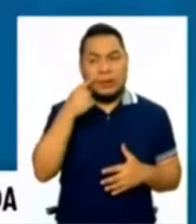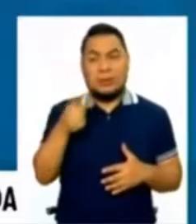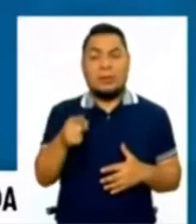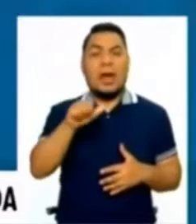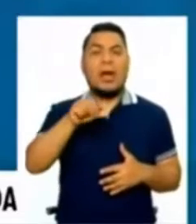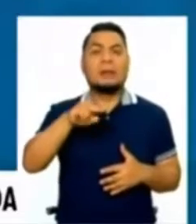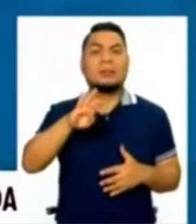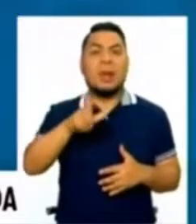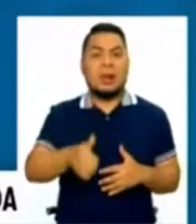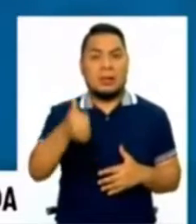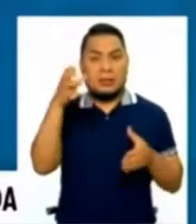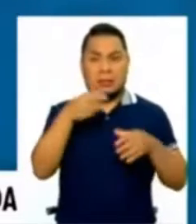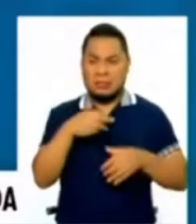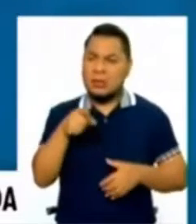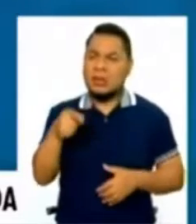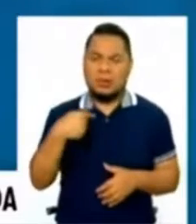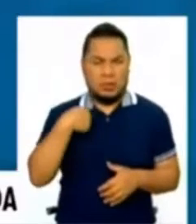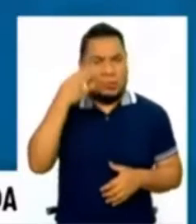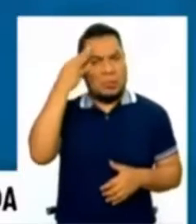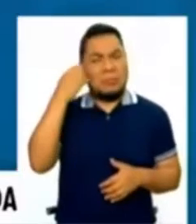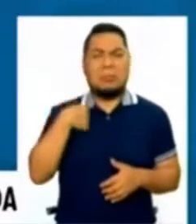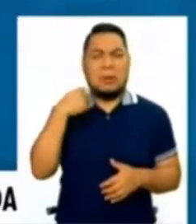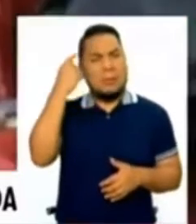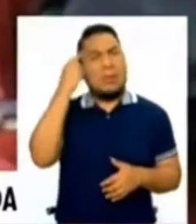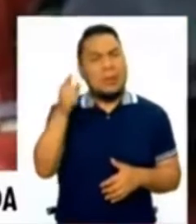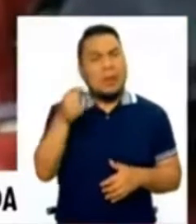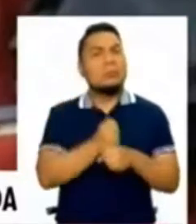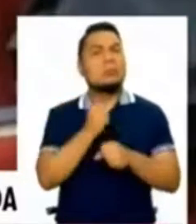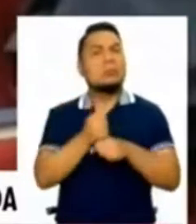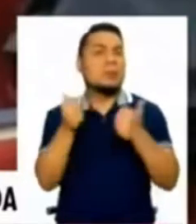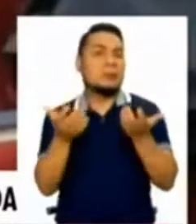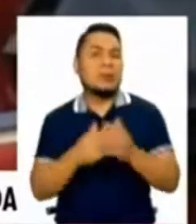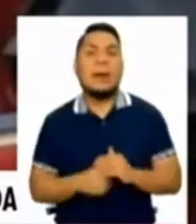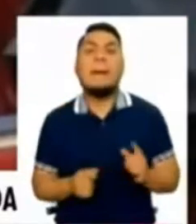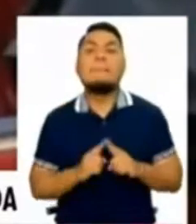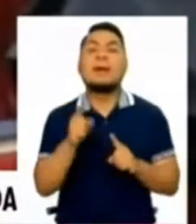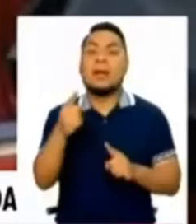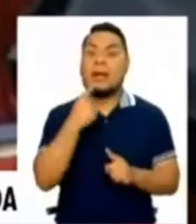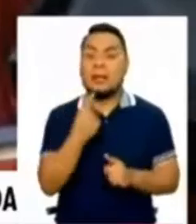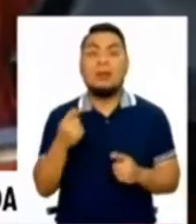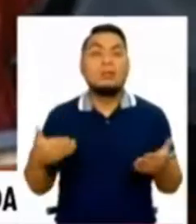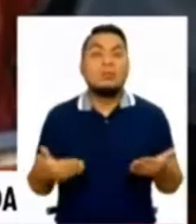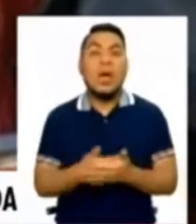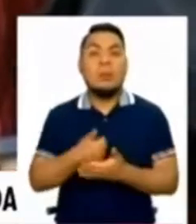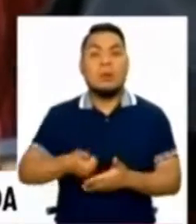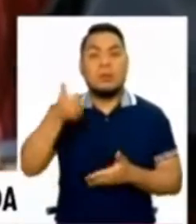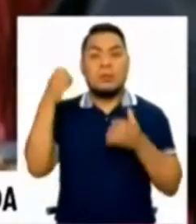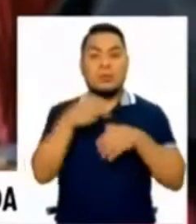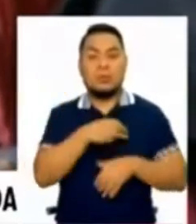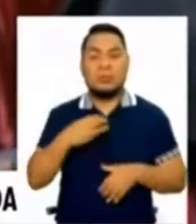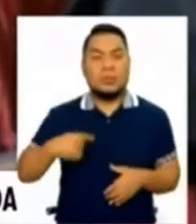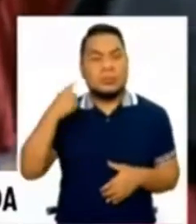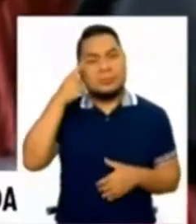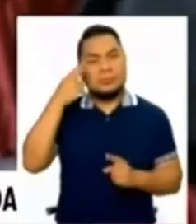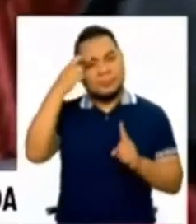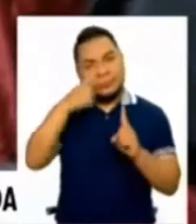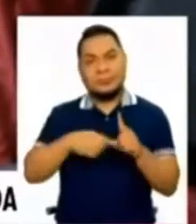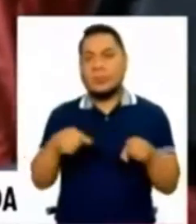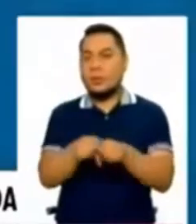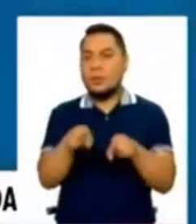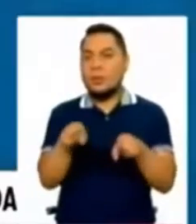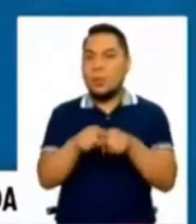Aníbal Torres ha estado haciendo un muy buen trabajo. También espera que el nuevo jefe del gabinete tenga un perfil